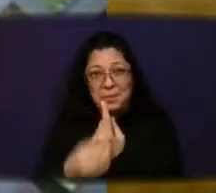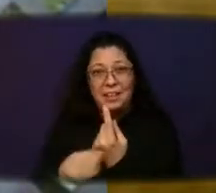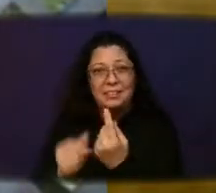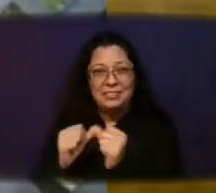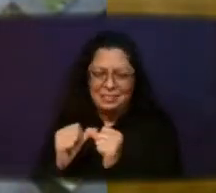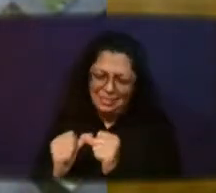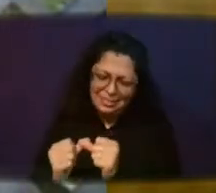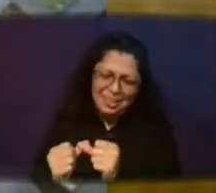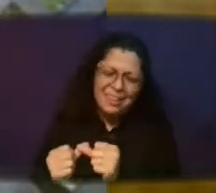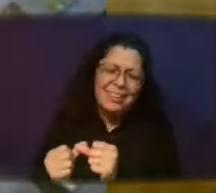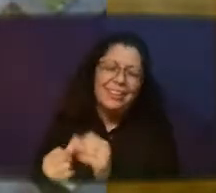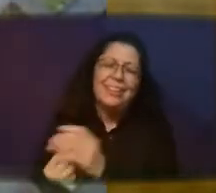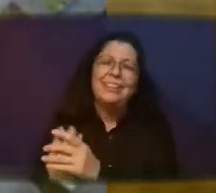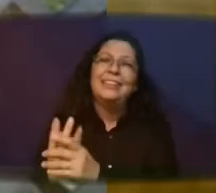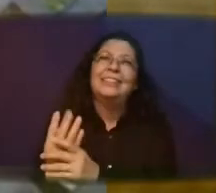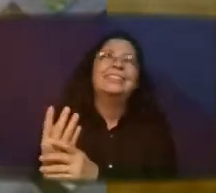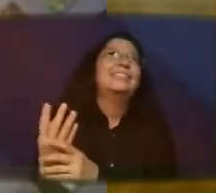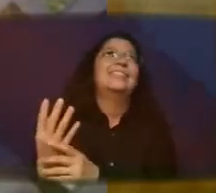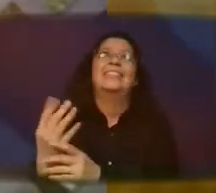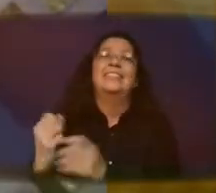todavía crecen.